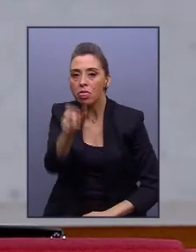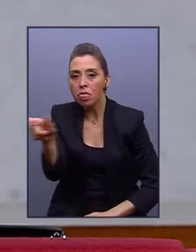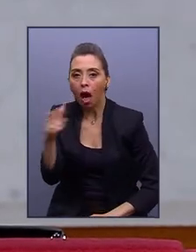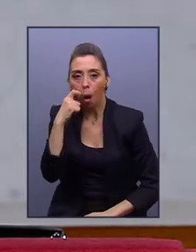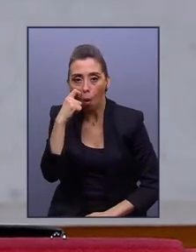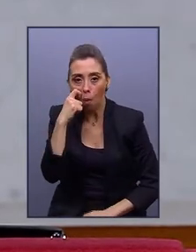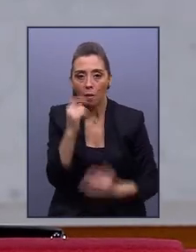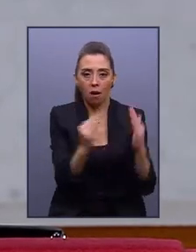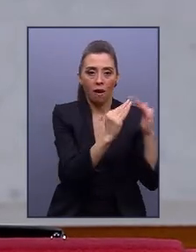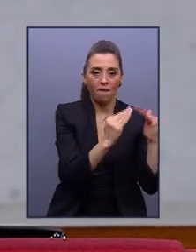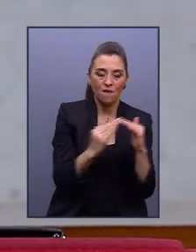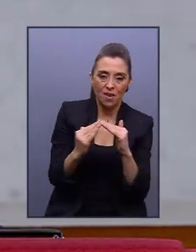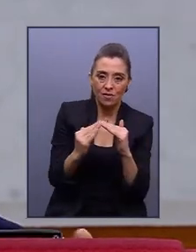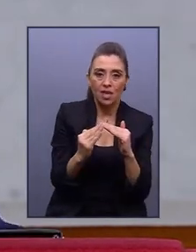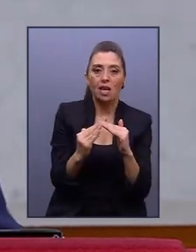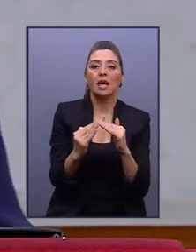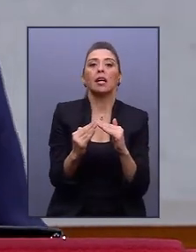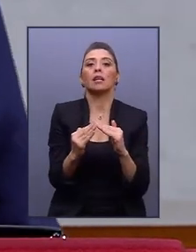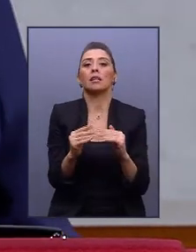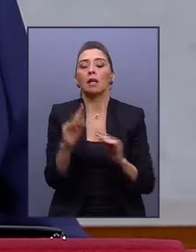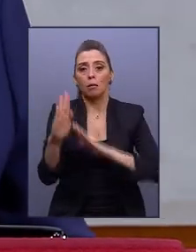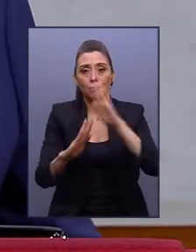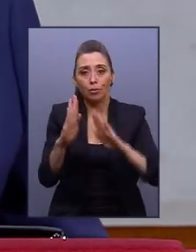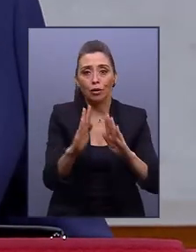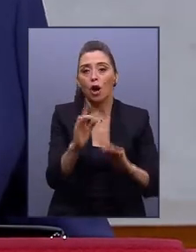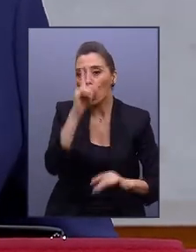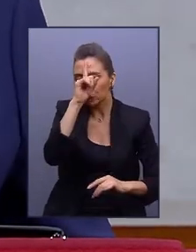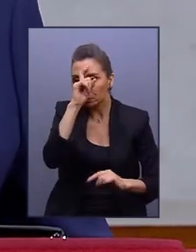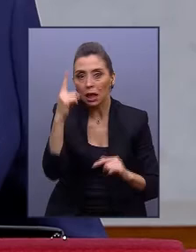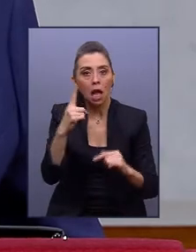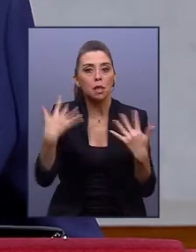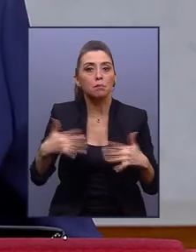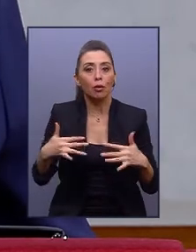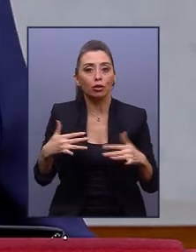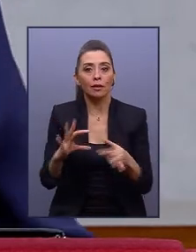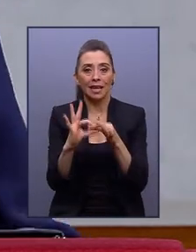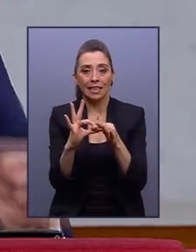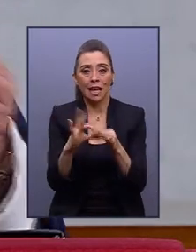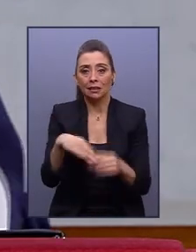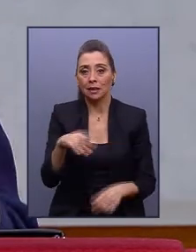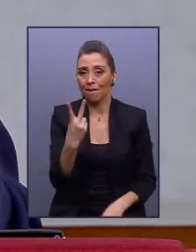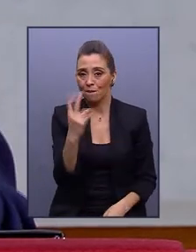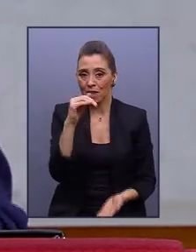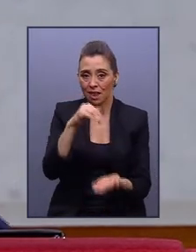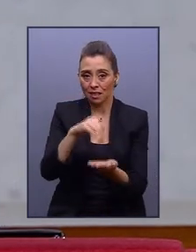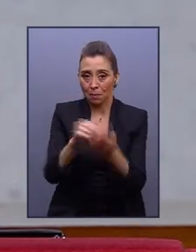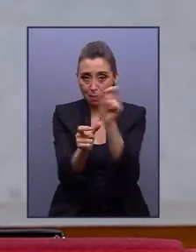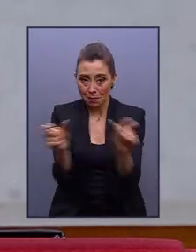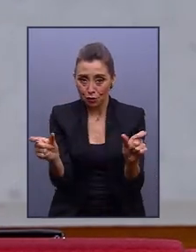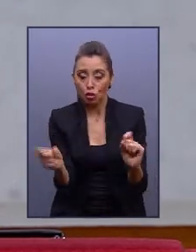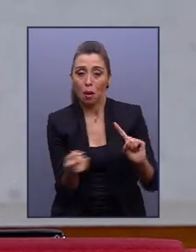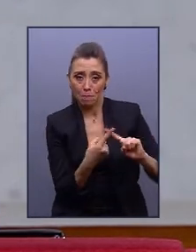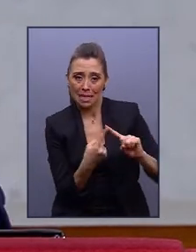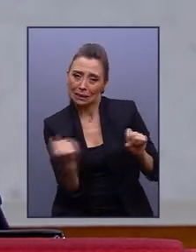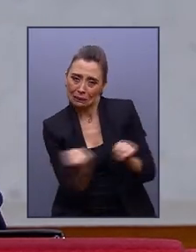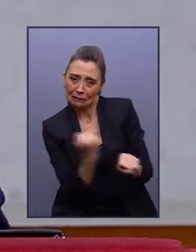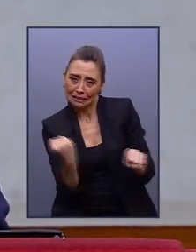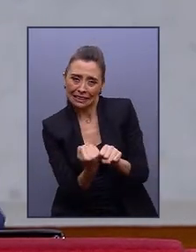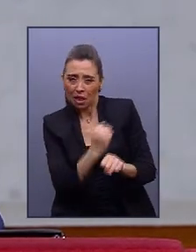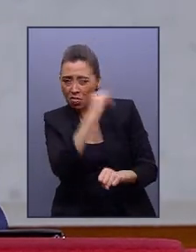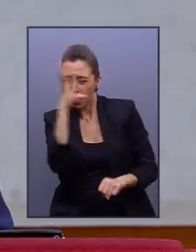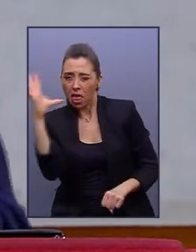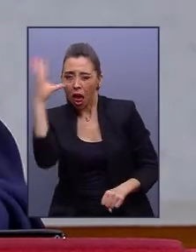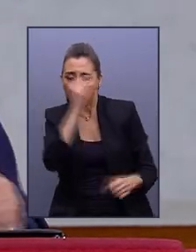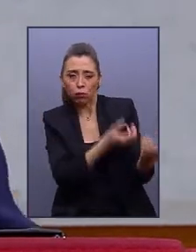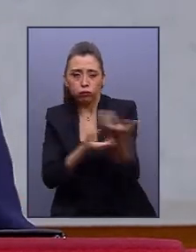viviendas y la infraestructura crítica fue prioritaria. Y gracias a la acción de más de 20.000 personas que trabajaron día y